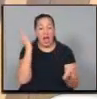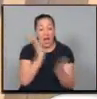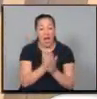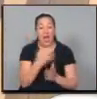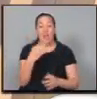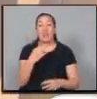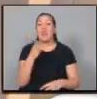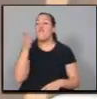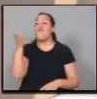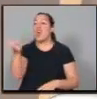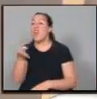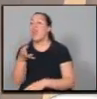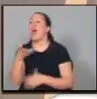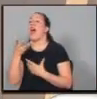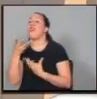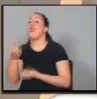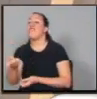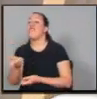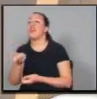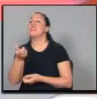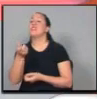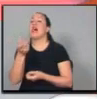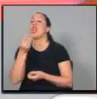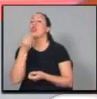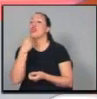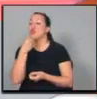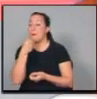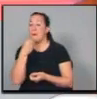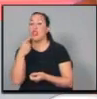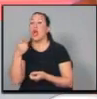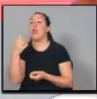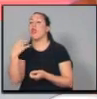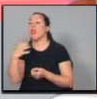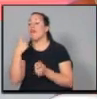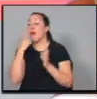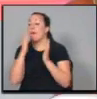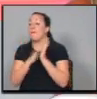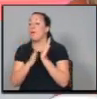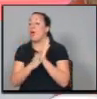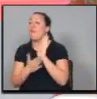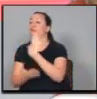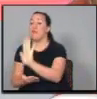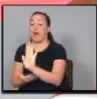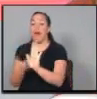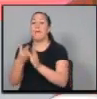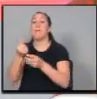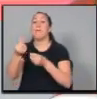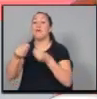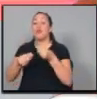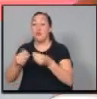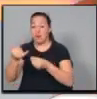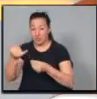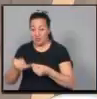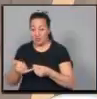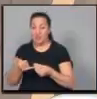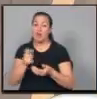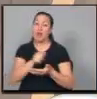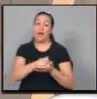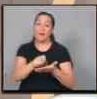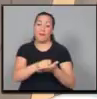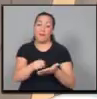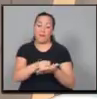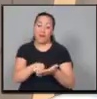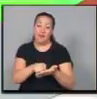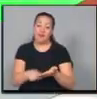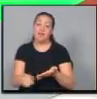del Consumidor, probar que la semana pasada estaba... Imposible. ¿Tenés un papel, un presupuesto? Sí, tengo un presupuesto justo hecho a mano. Tengo